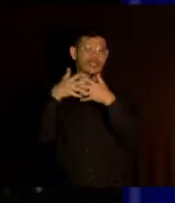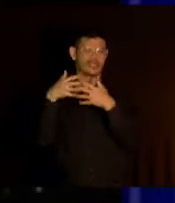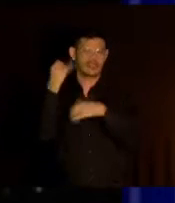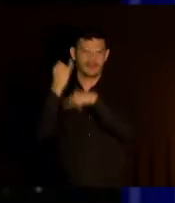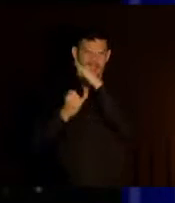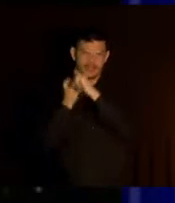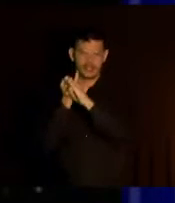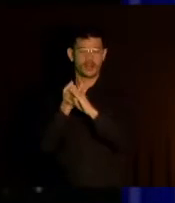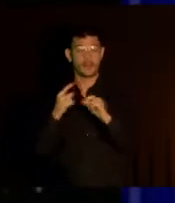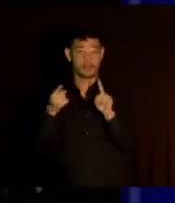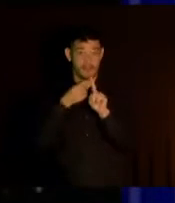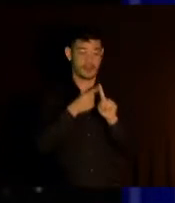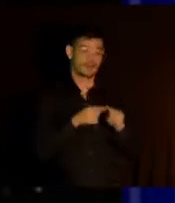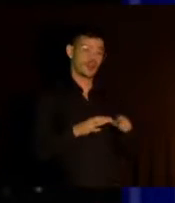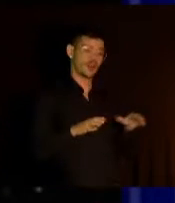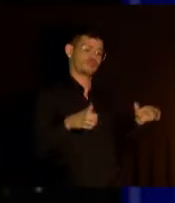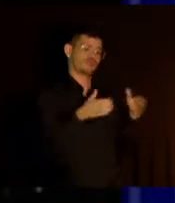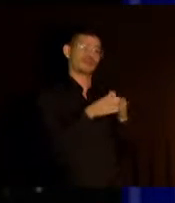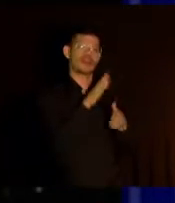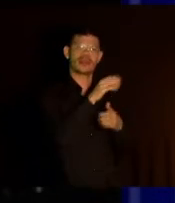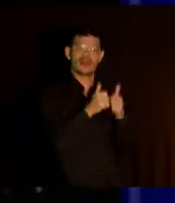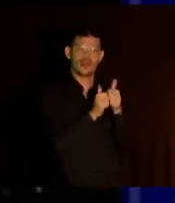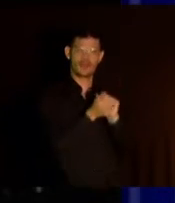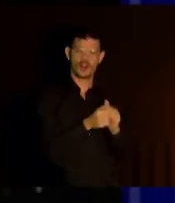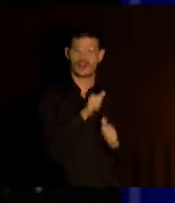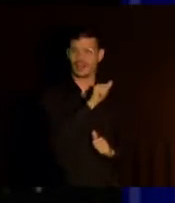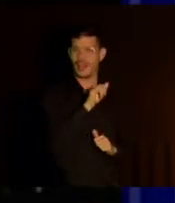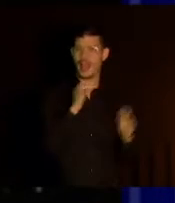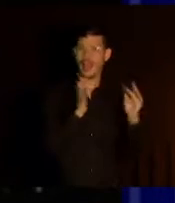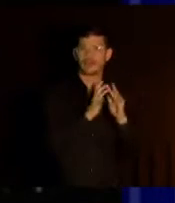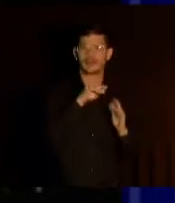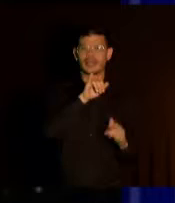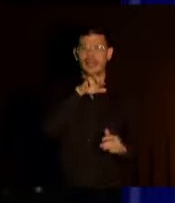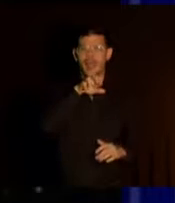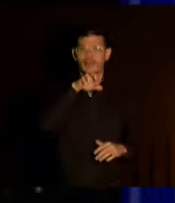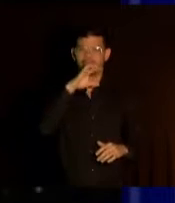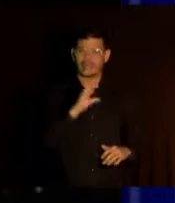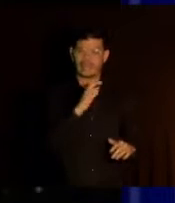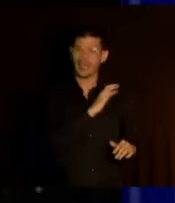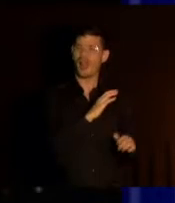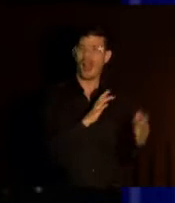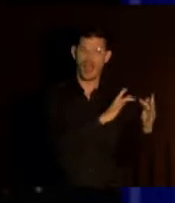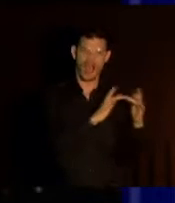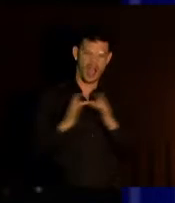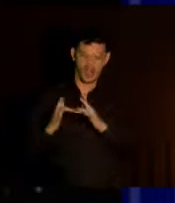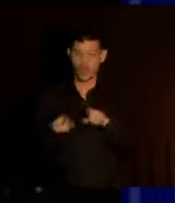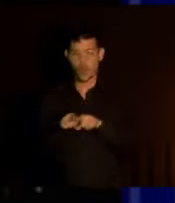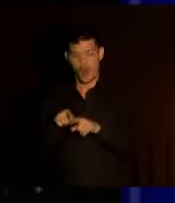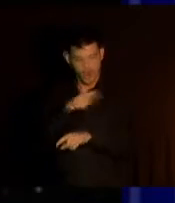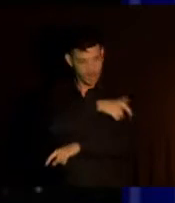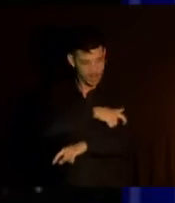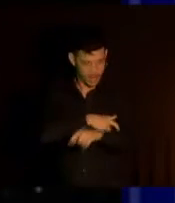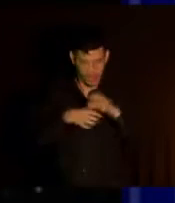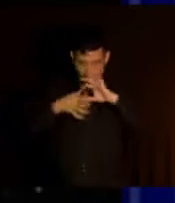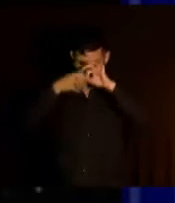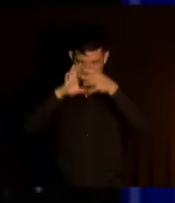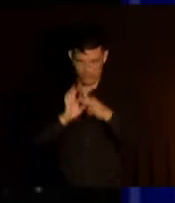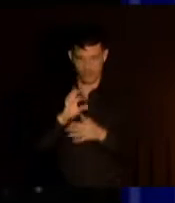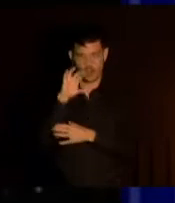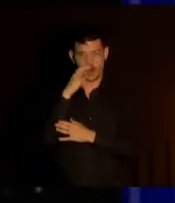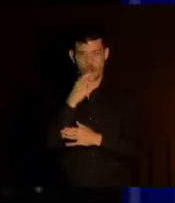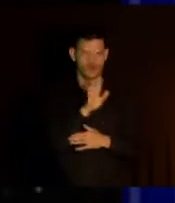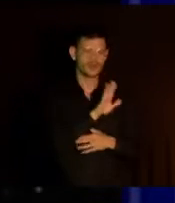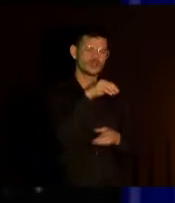los deportes de IPC, que en su homólogo es el Comité Paralímpico Colombiano, que son en total 9